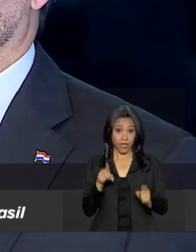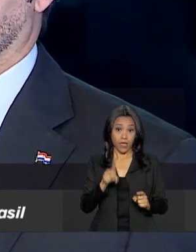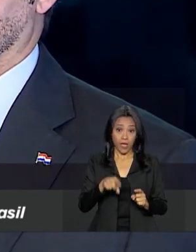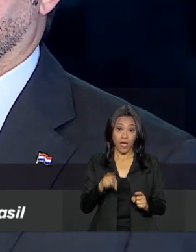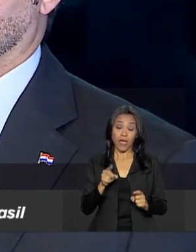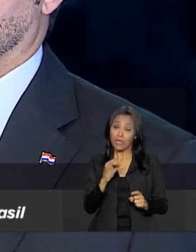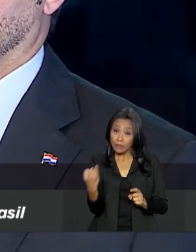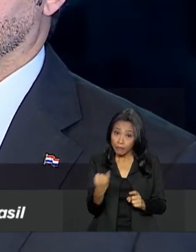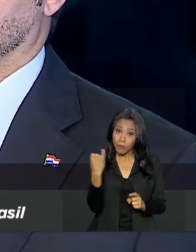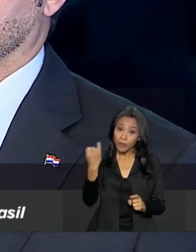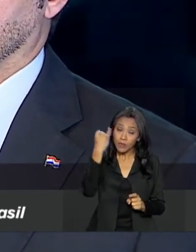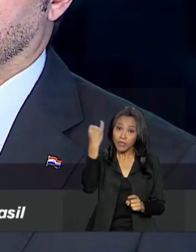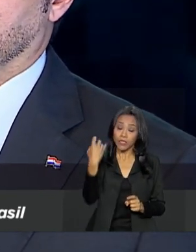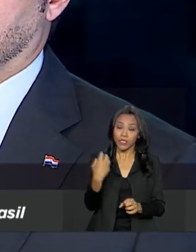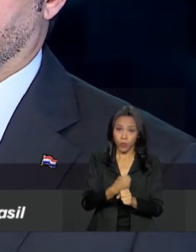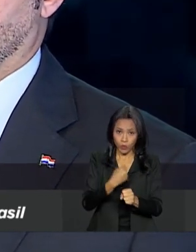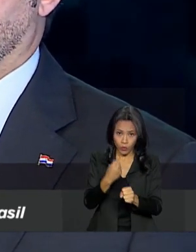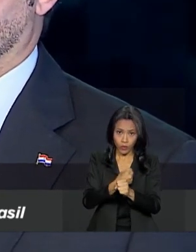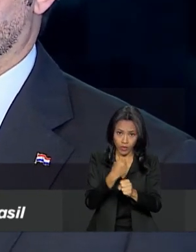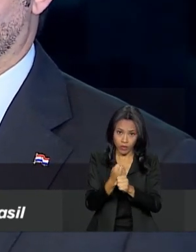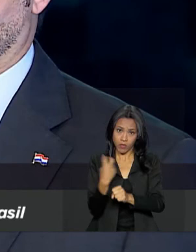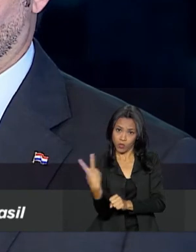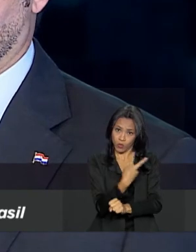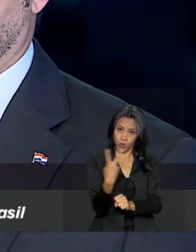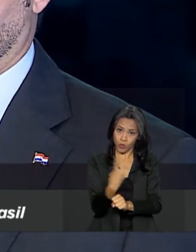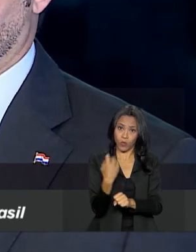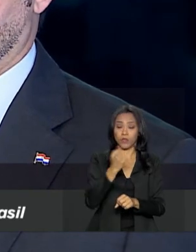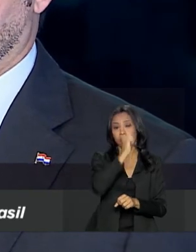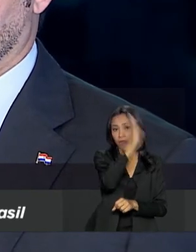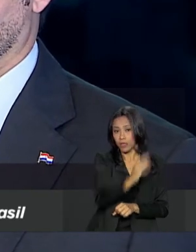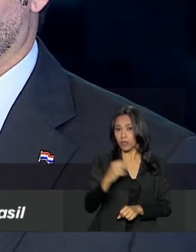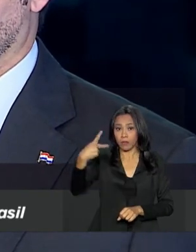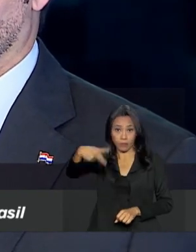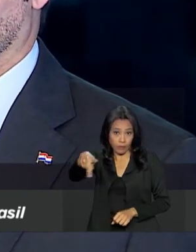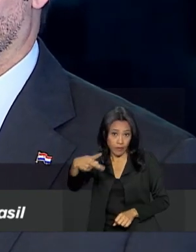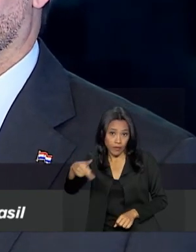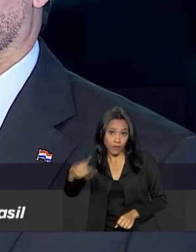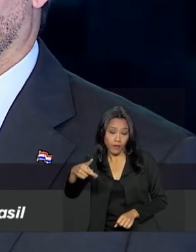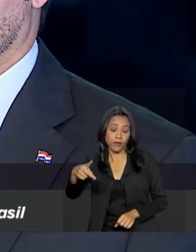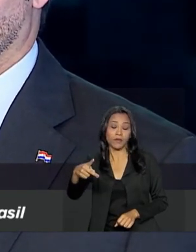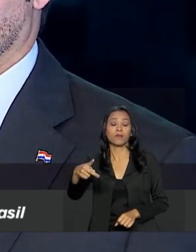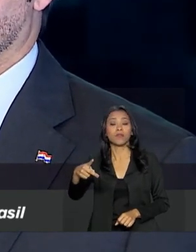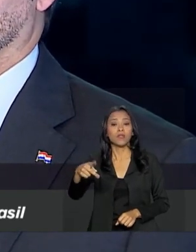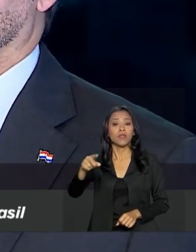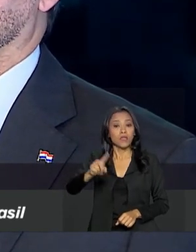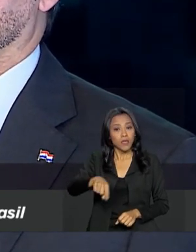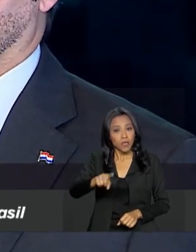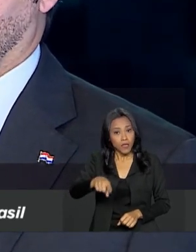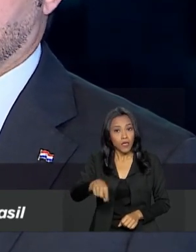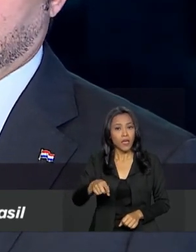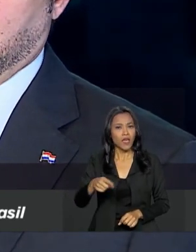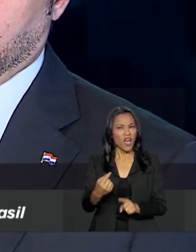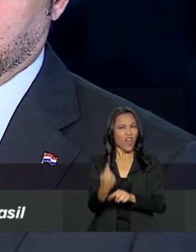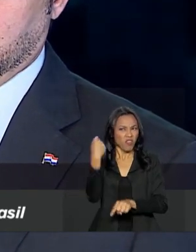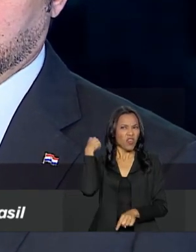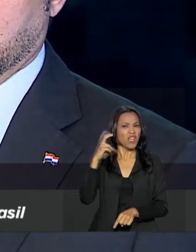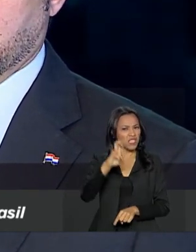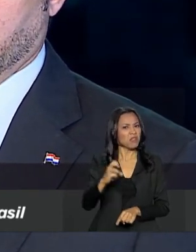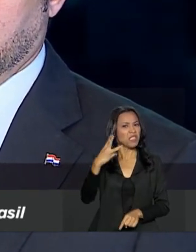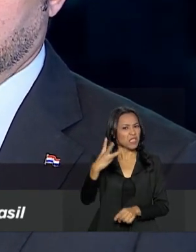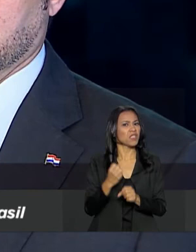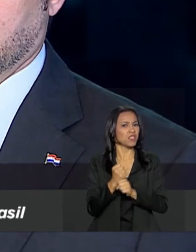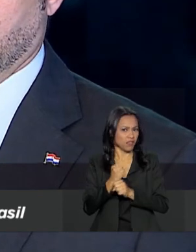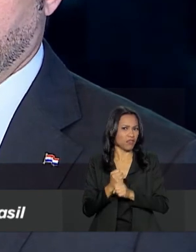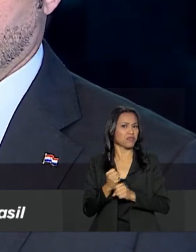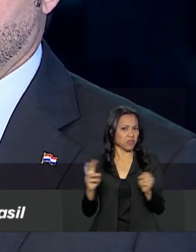puente importante que construimos entre Paraguay y Brasil fue el Puente de la Amistad, que hoy hace ya 53 años de la construcción de